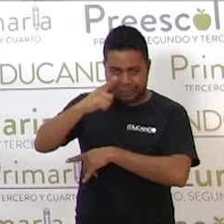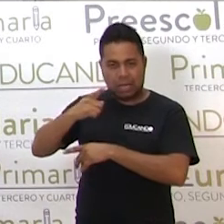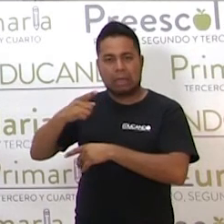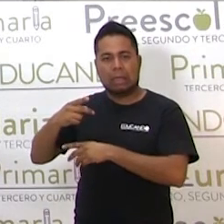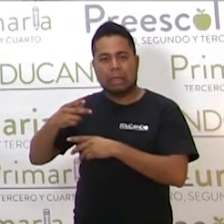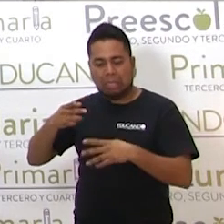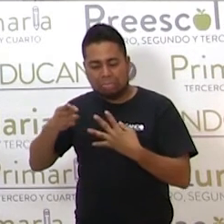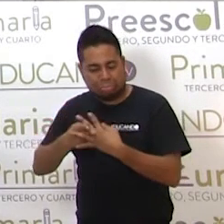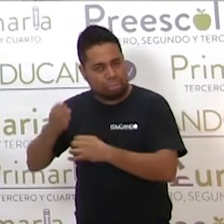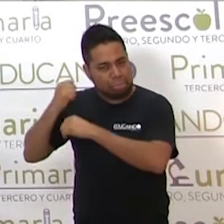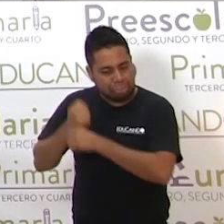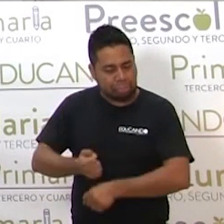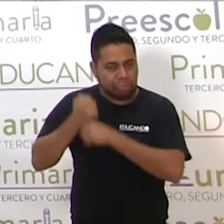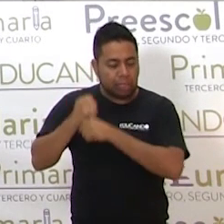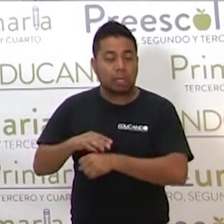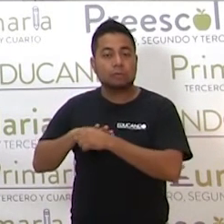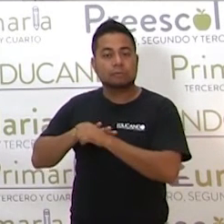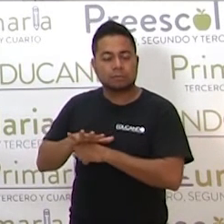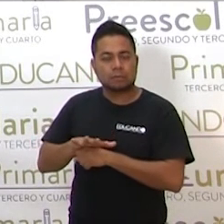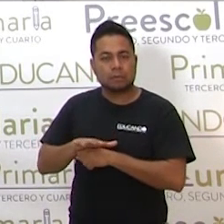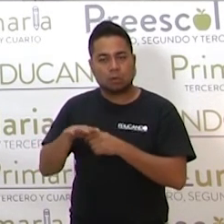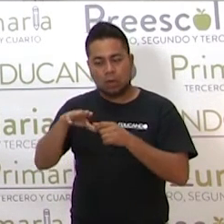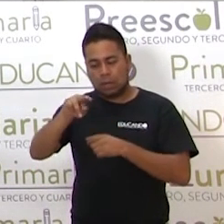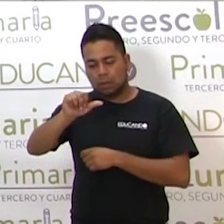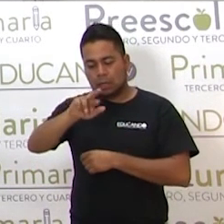matarlas. ¿Qué tipo de narrador es?